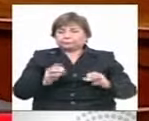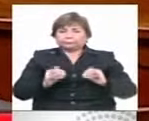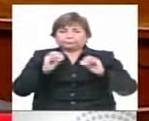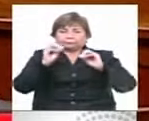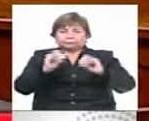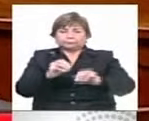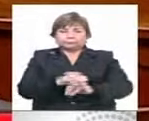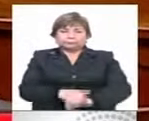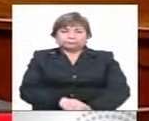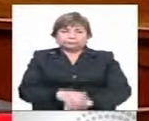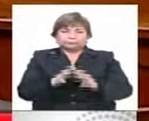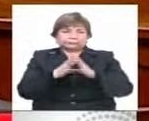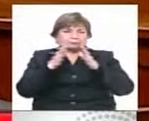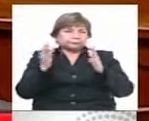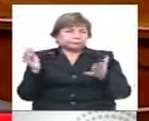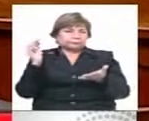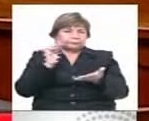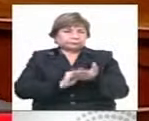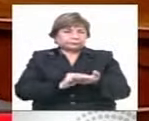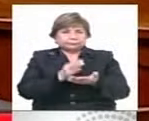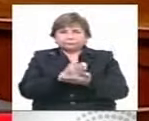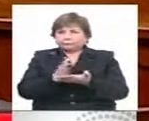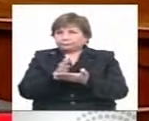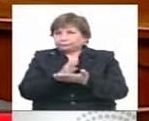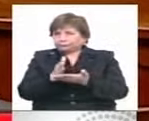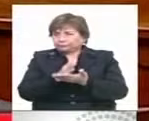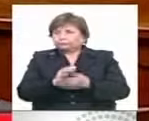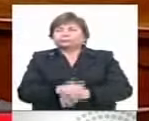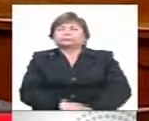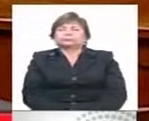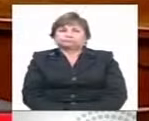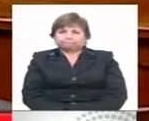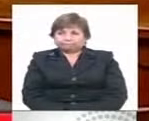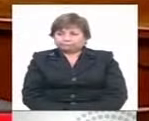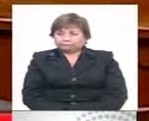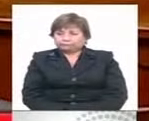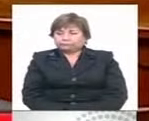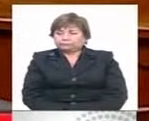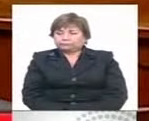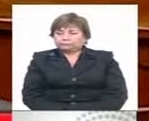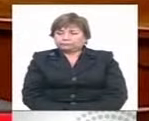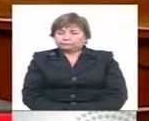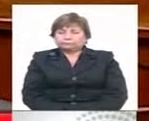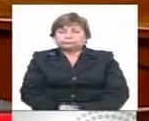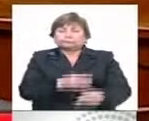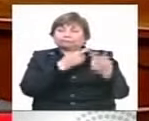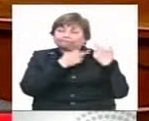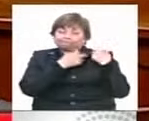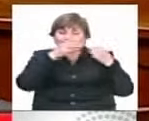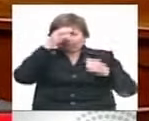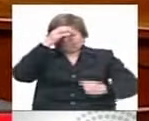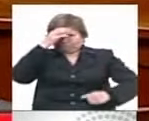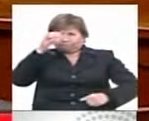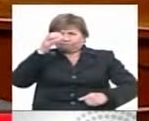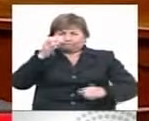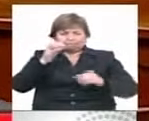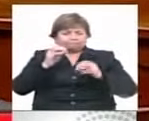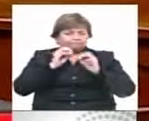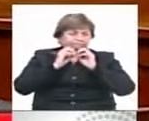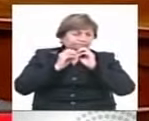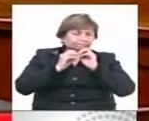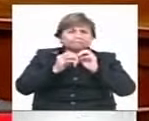poner mucho más de nuestra parte. Nos corresponde ser capaces de construir